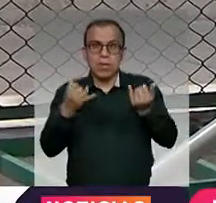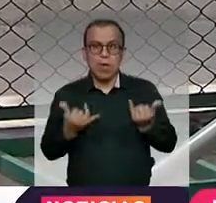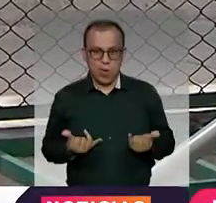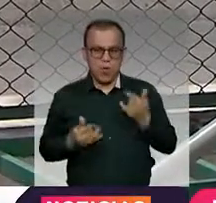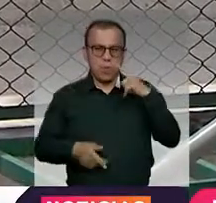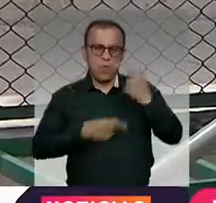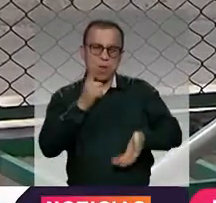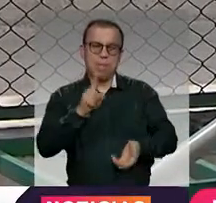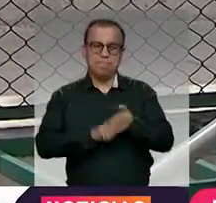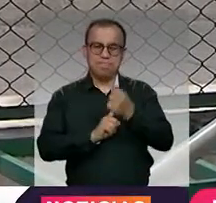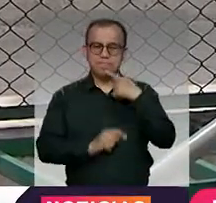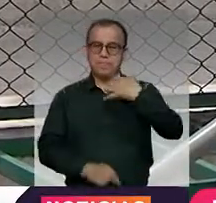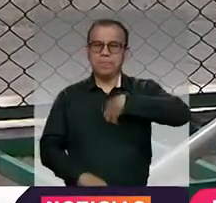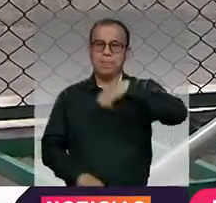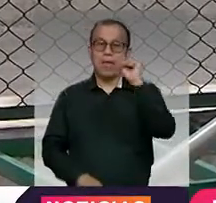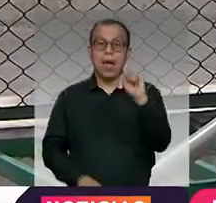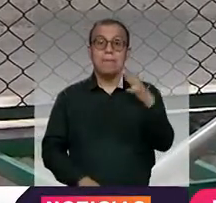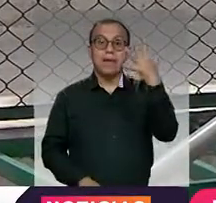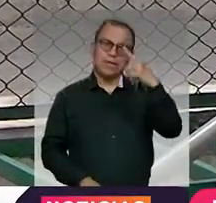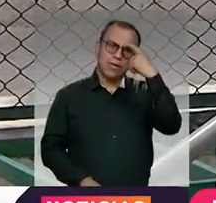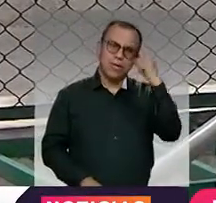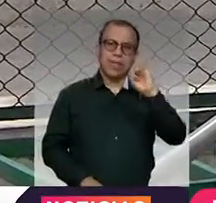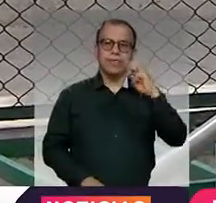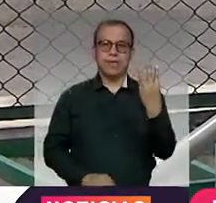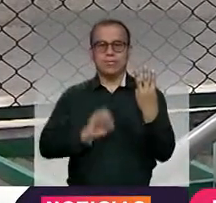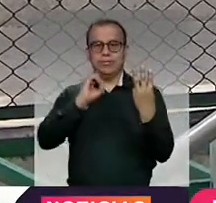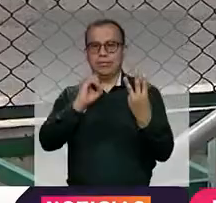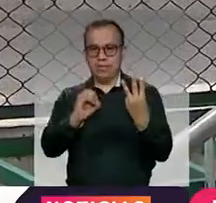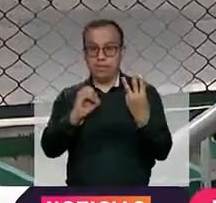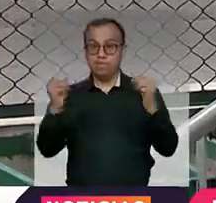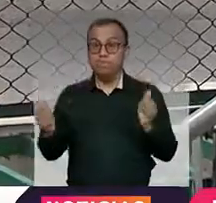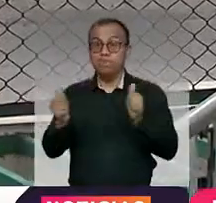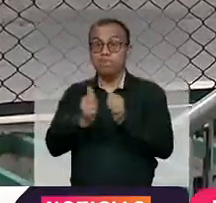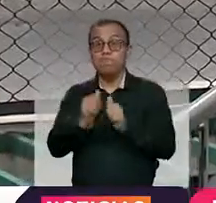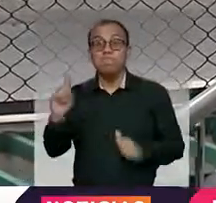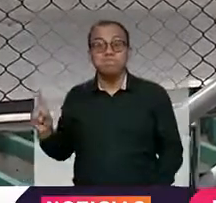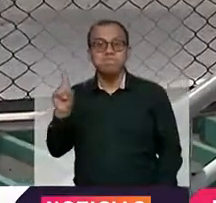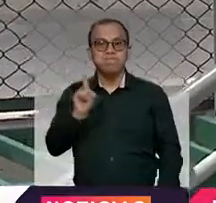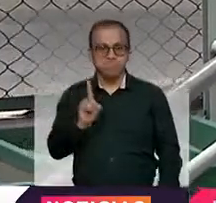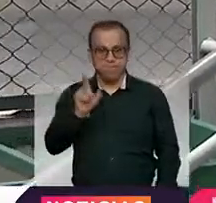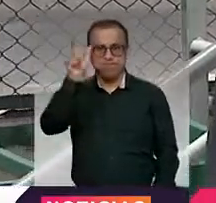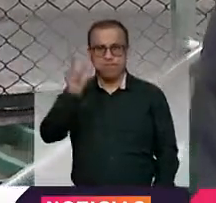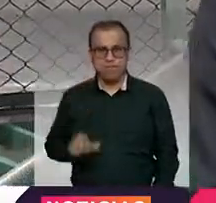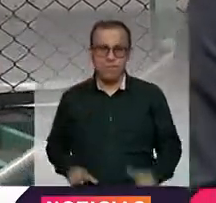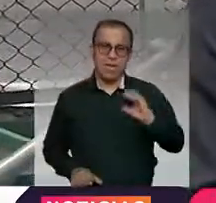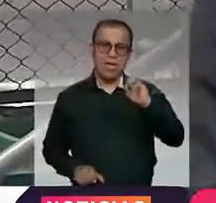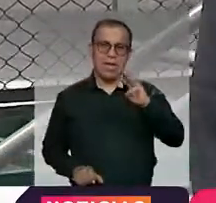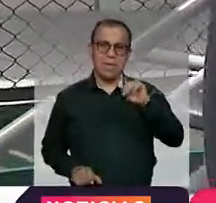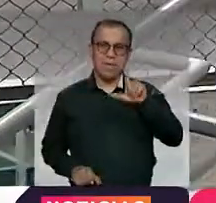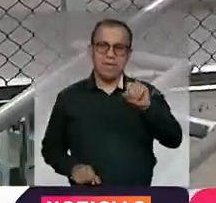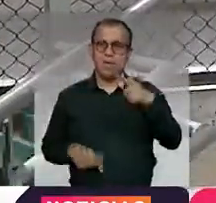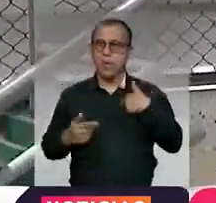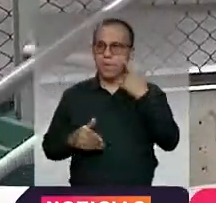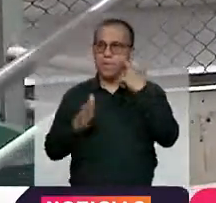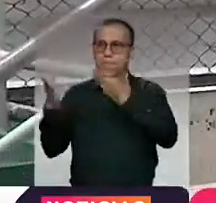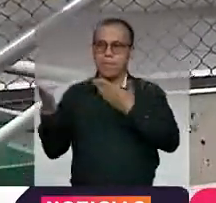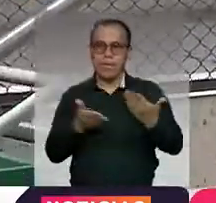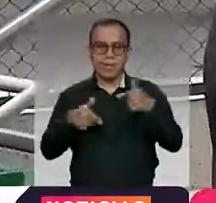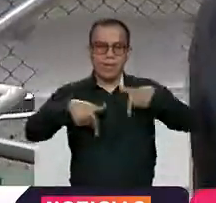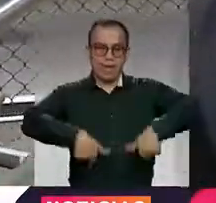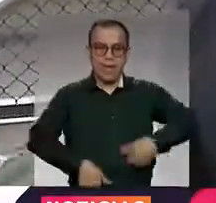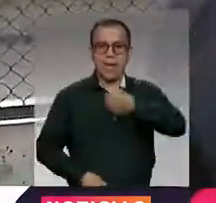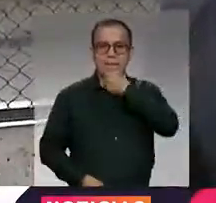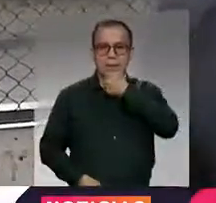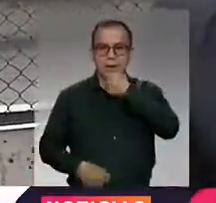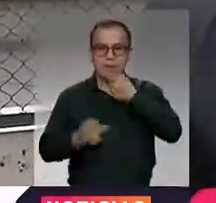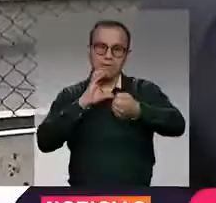con victoria para el equipo amarillo y negro, 3-0, y me acompaña una de las figuras del partido, Camilo Ibarra. Camilo, bienvenido a los micrófonos de